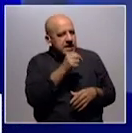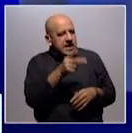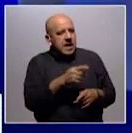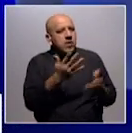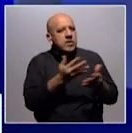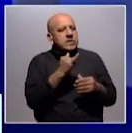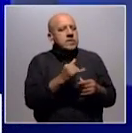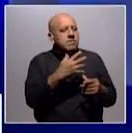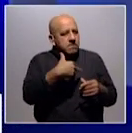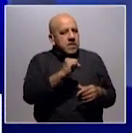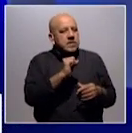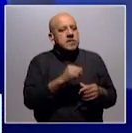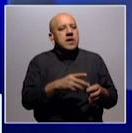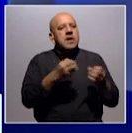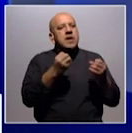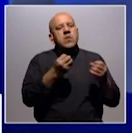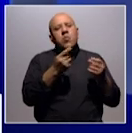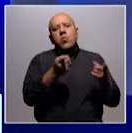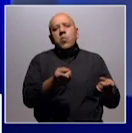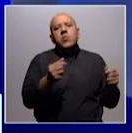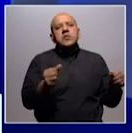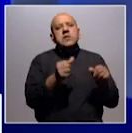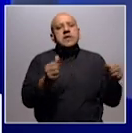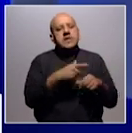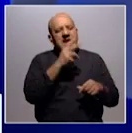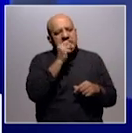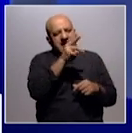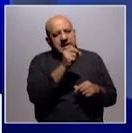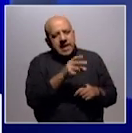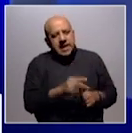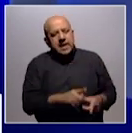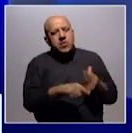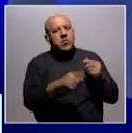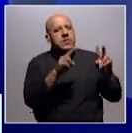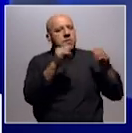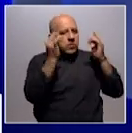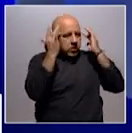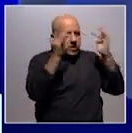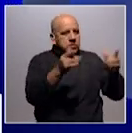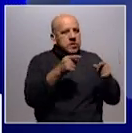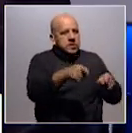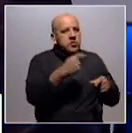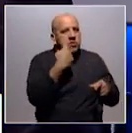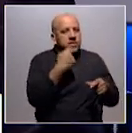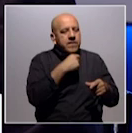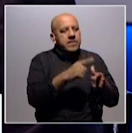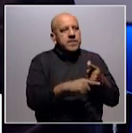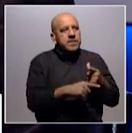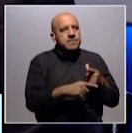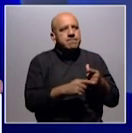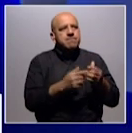la idea porque cuando se hacen críticas con respecto a la situación de la educación a veces se dice que eso es lo que está faltando